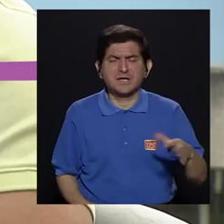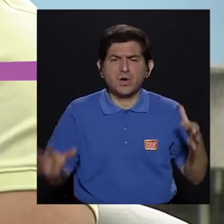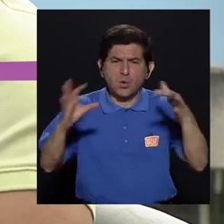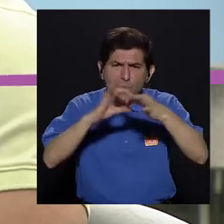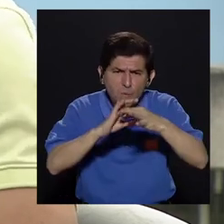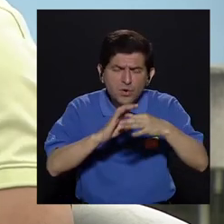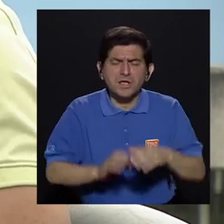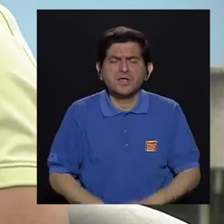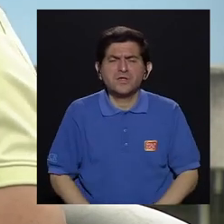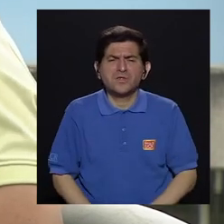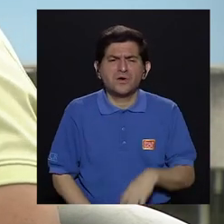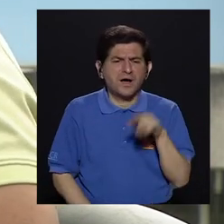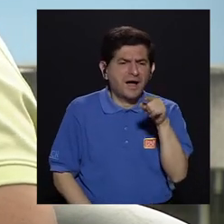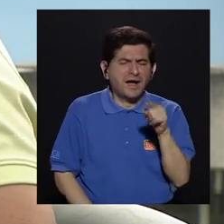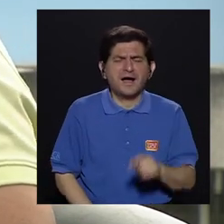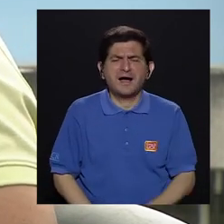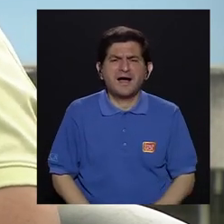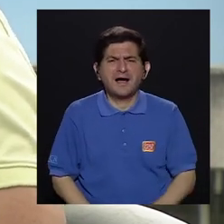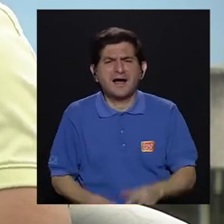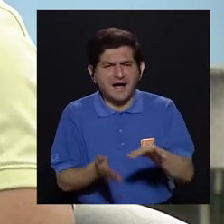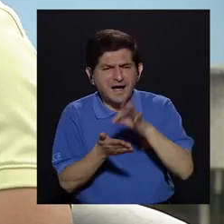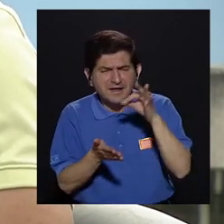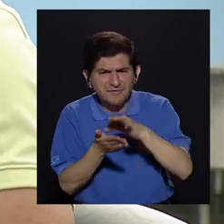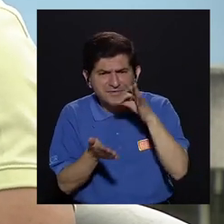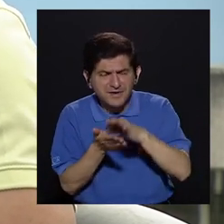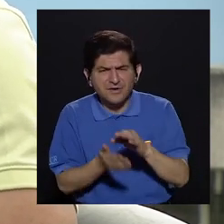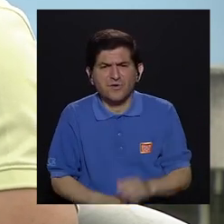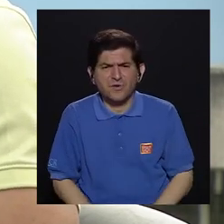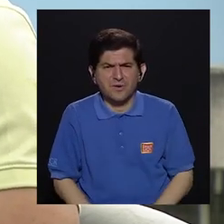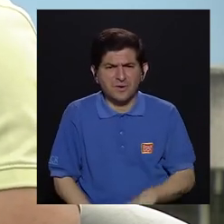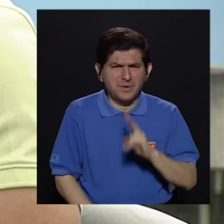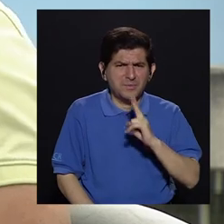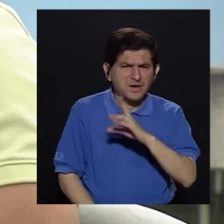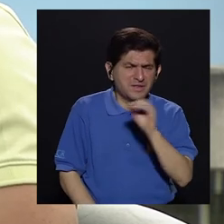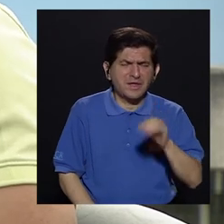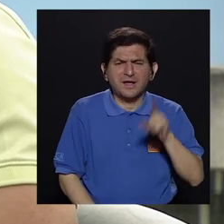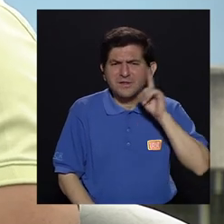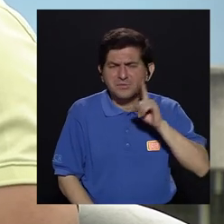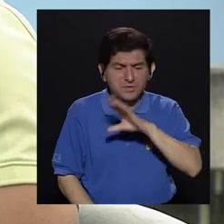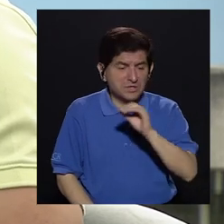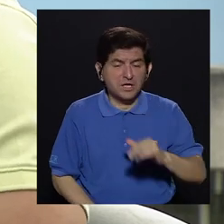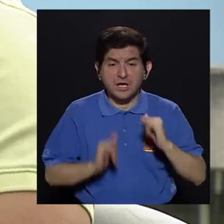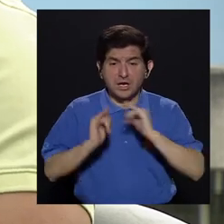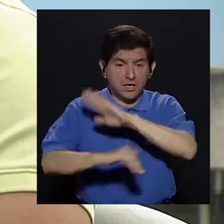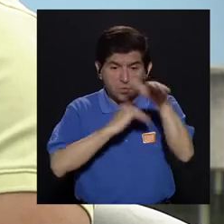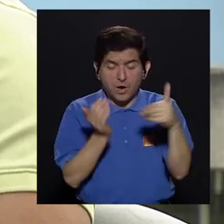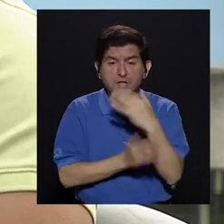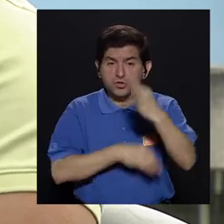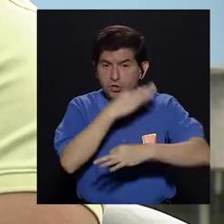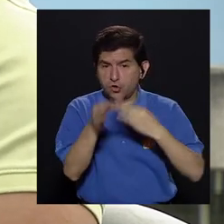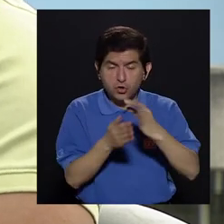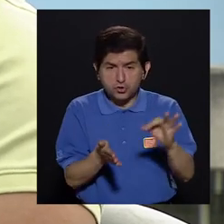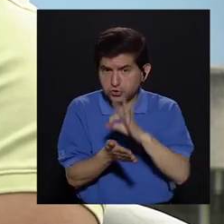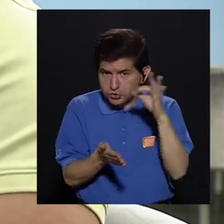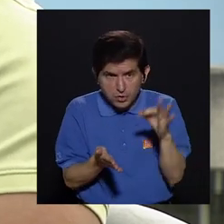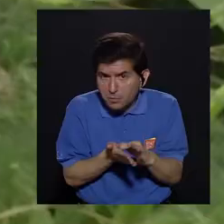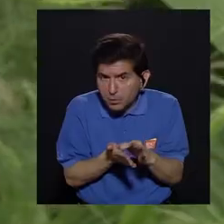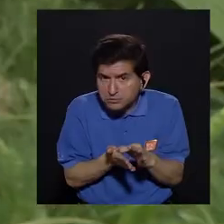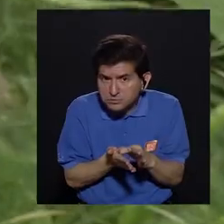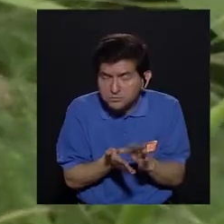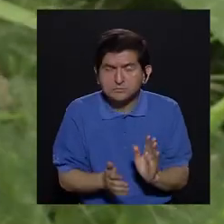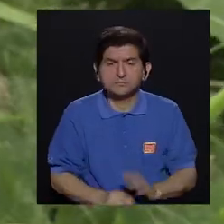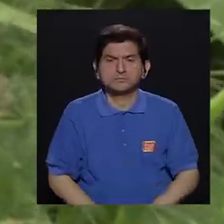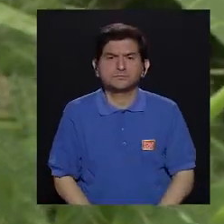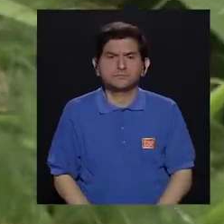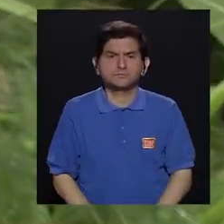frijoles. ¿Realmente qué tan verdadero o qué tan falso es? ¿Y si es parejo para todos los tipos de frijol?